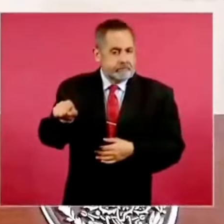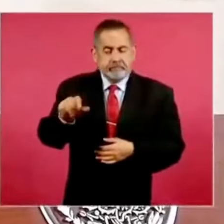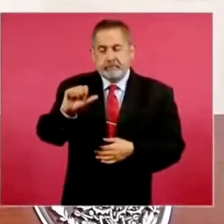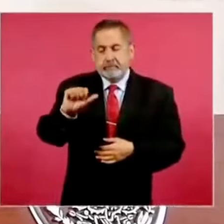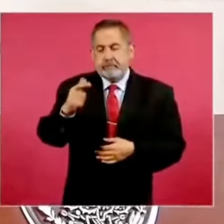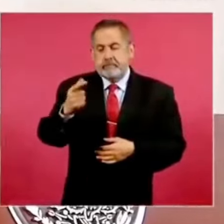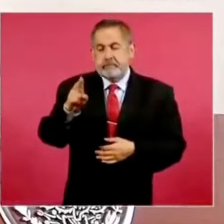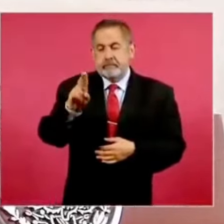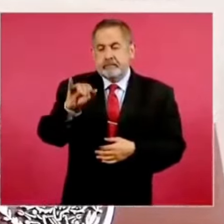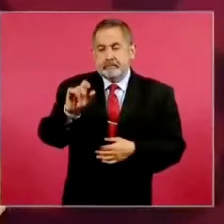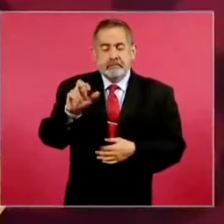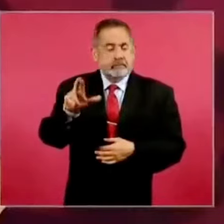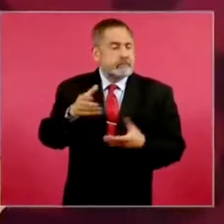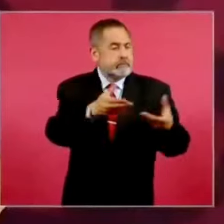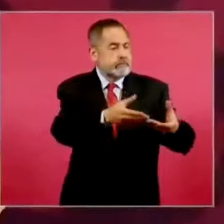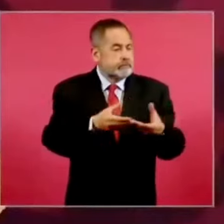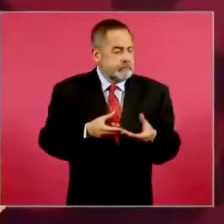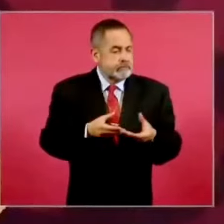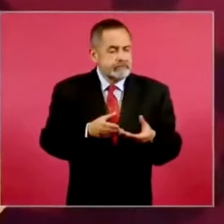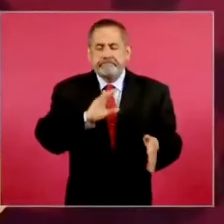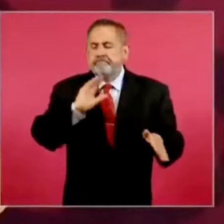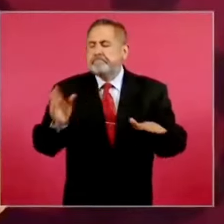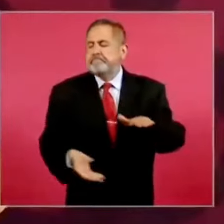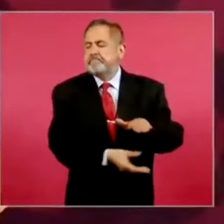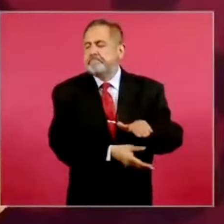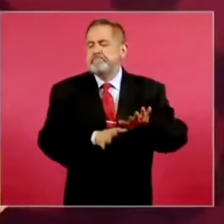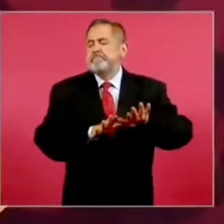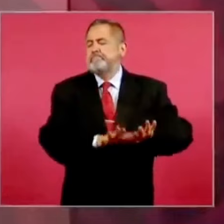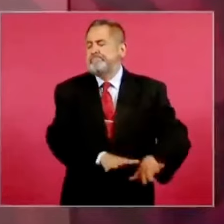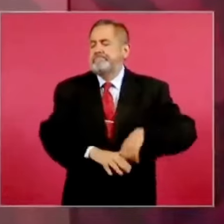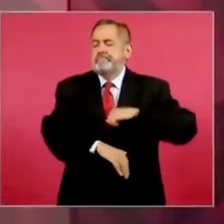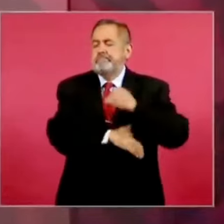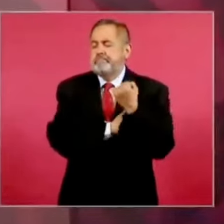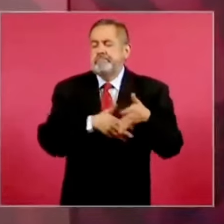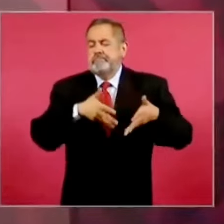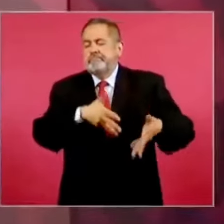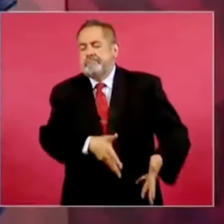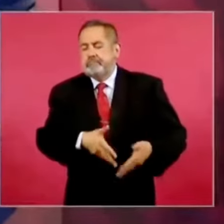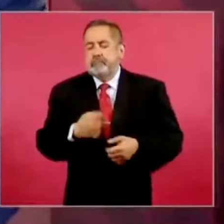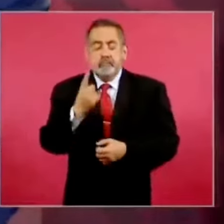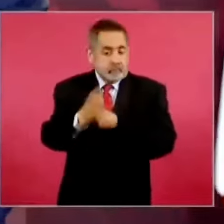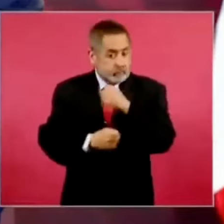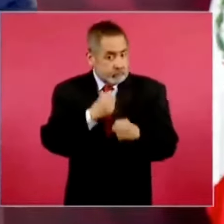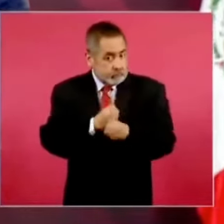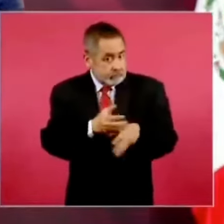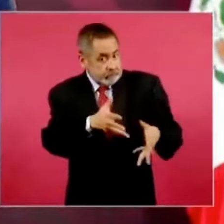Aguilar, guardó el expediente casi un año,